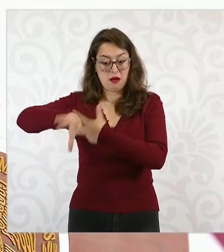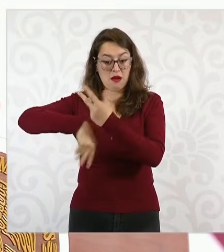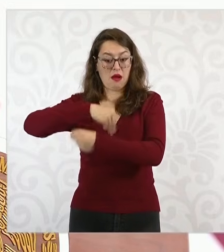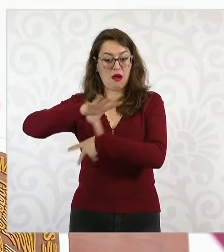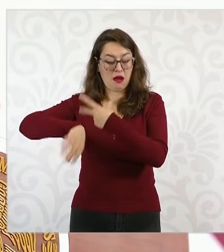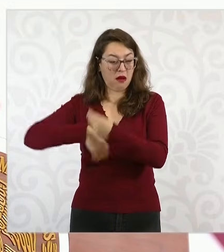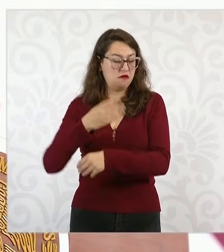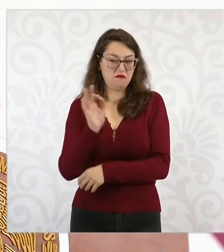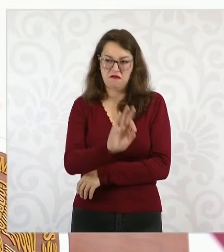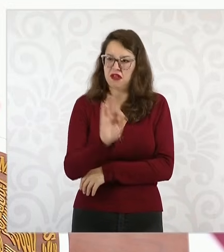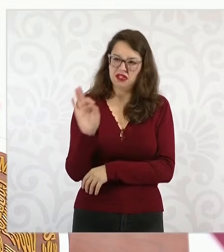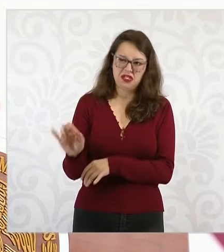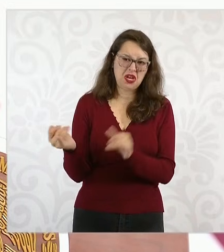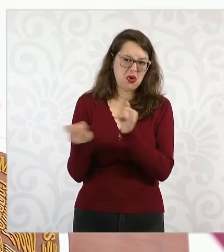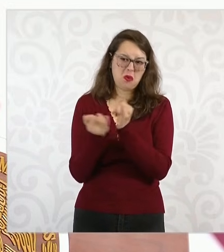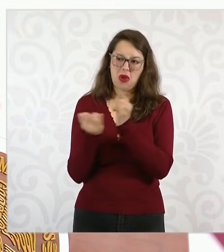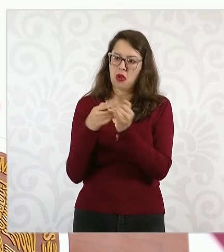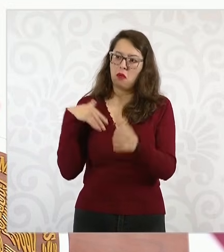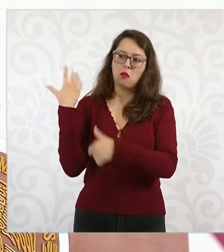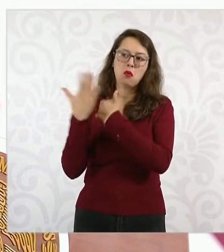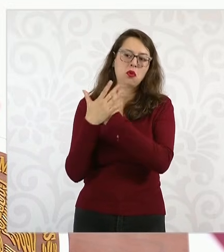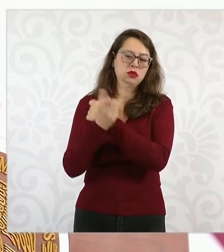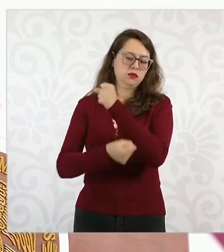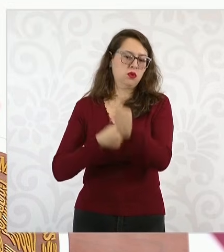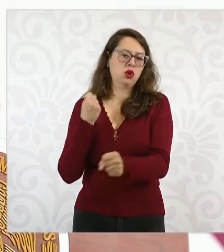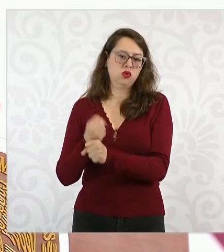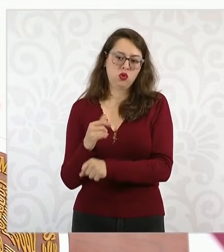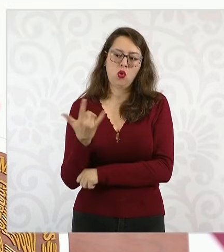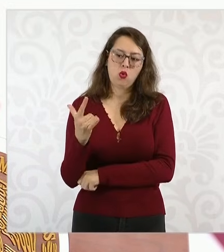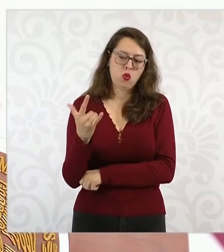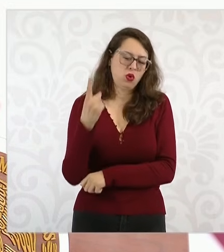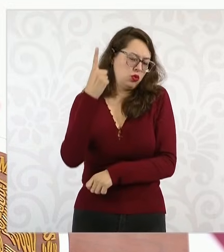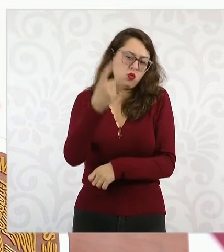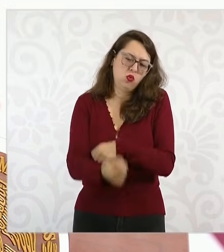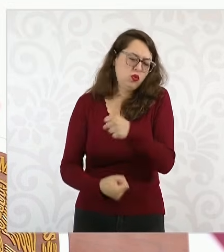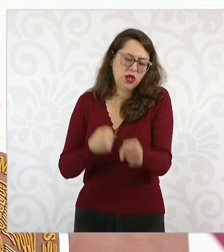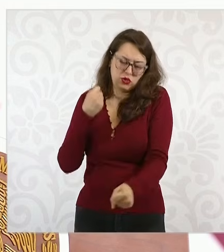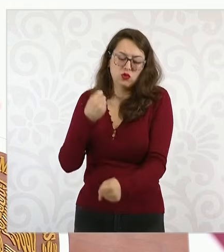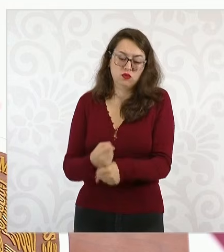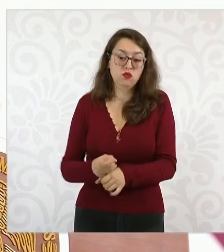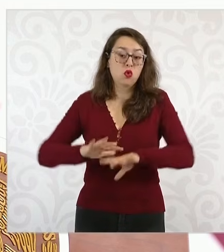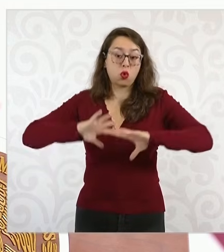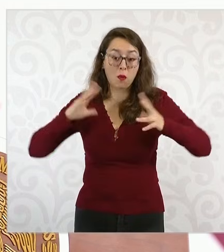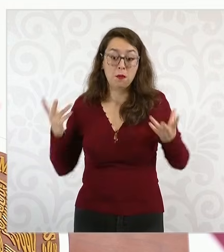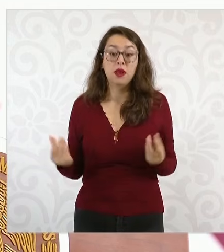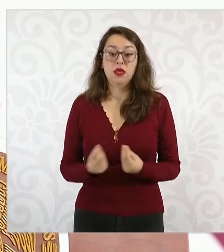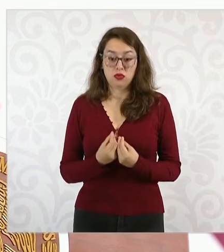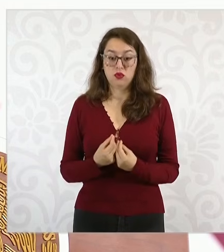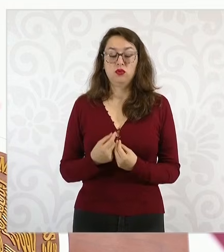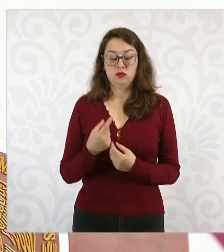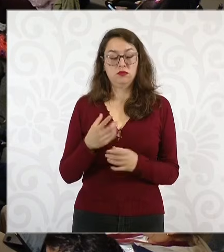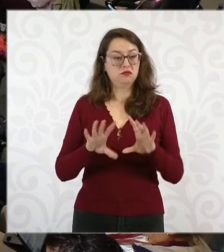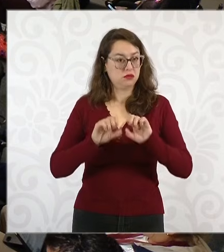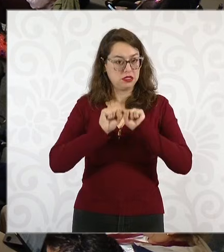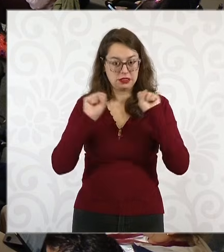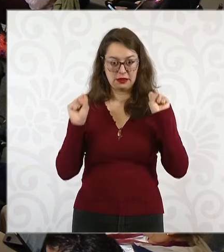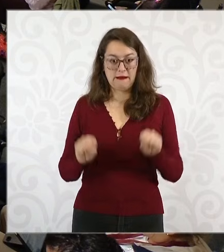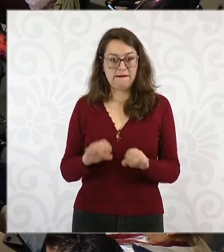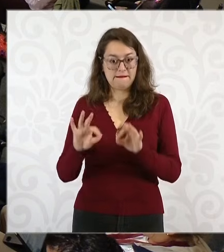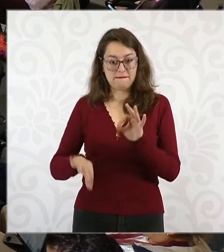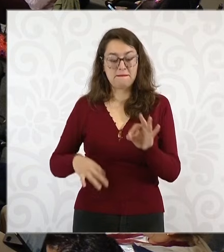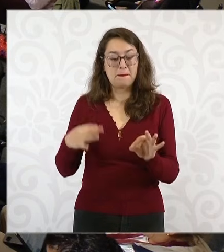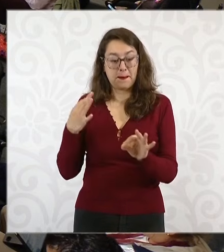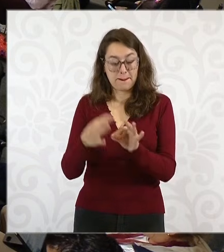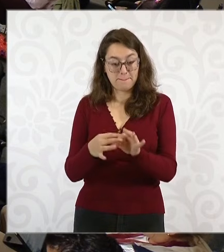las mismas fechas. Entonces yo creo que podemos estar arrancando todo el sistema en julio del próximo año. ¿Se